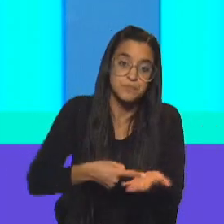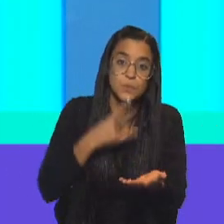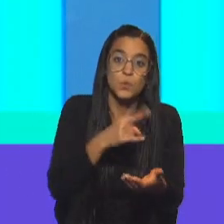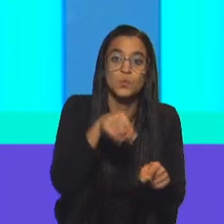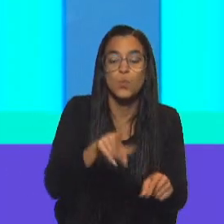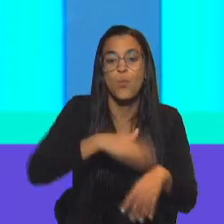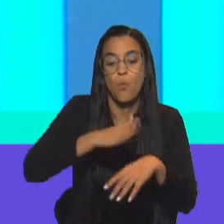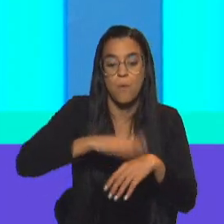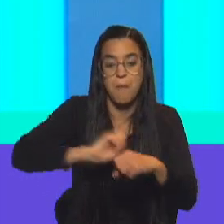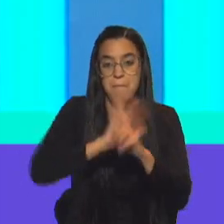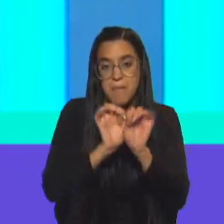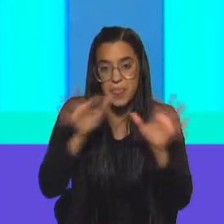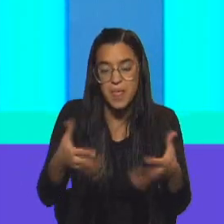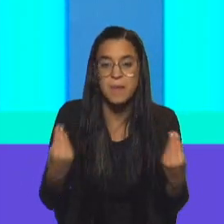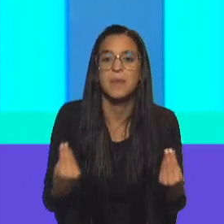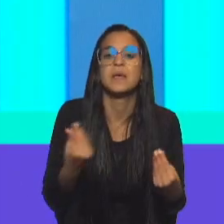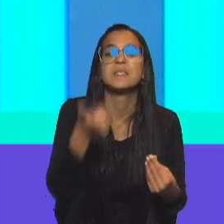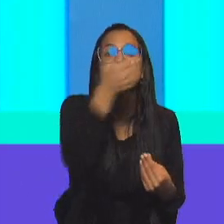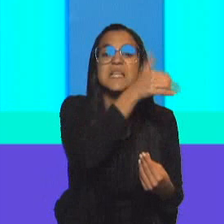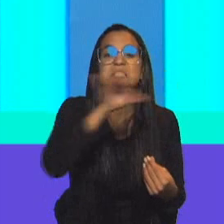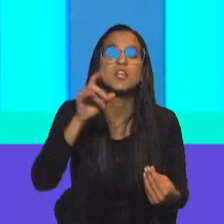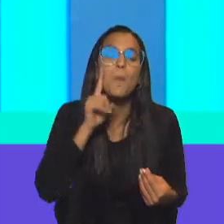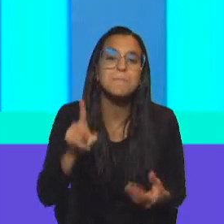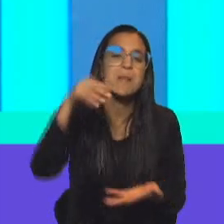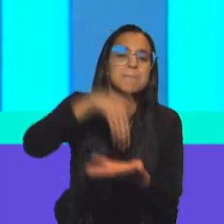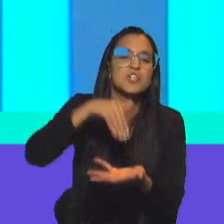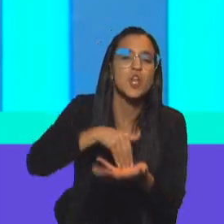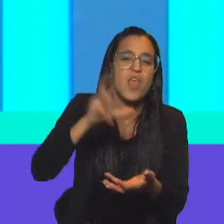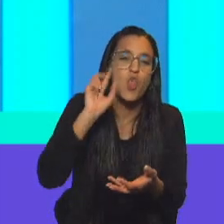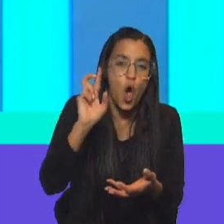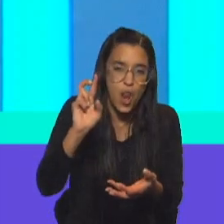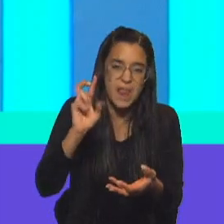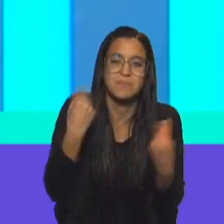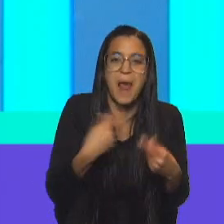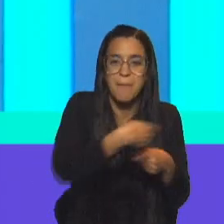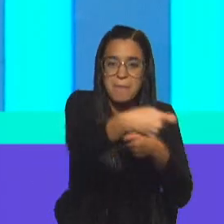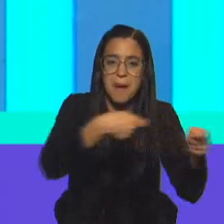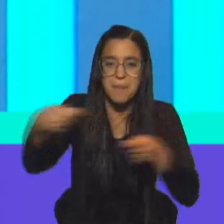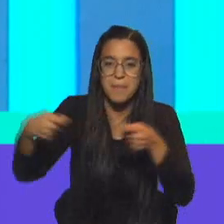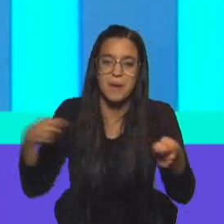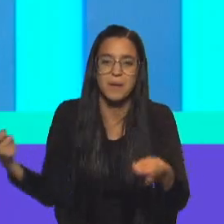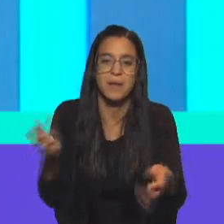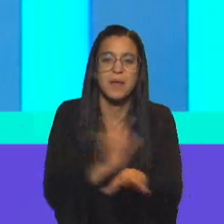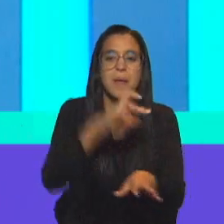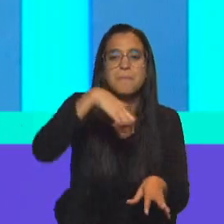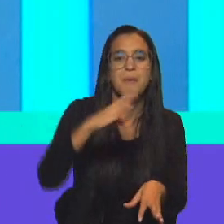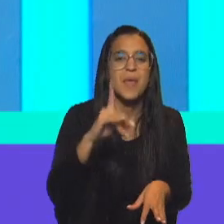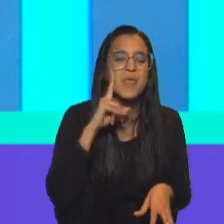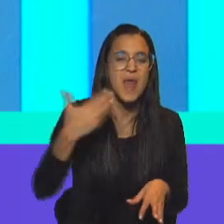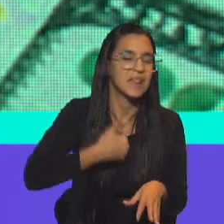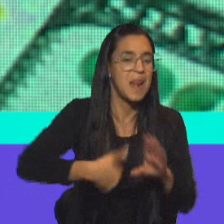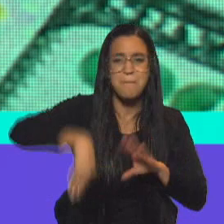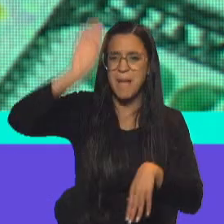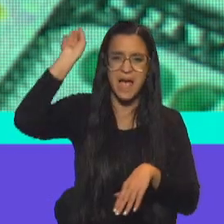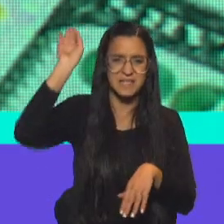raíz de la pandemia es superior a 600 mil millones de dólares que para tomar una dimensión es más que el pp y de argentina